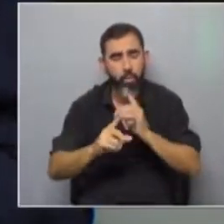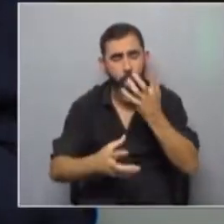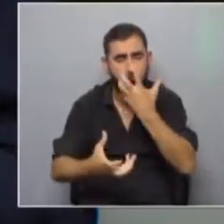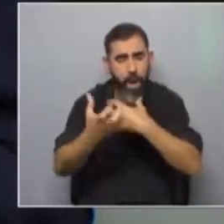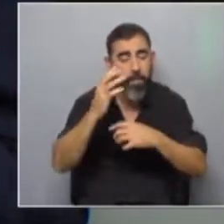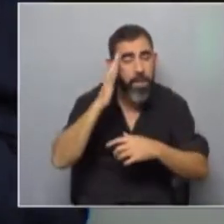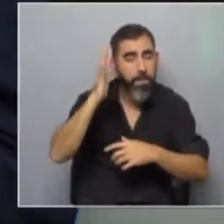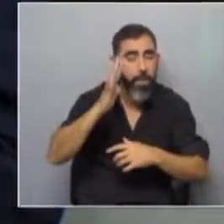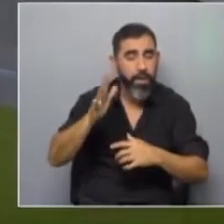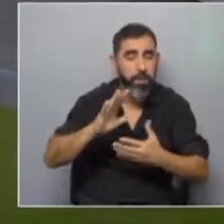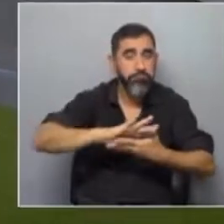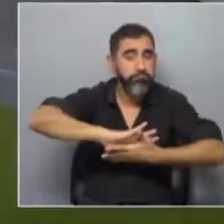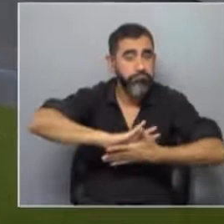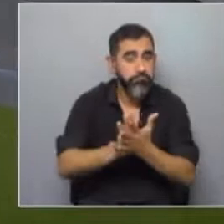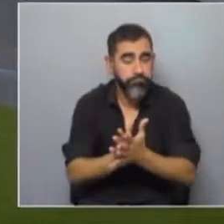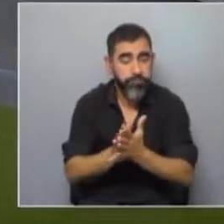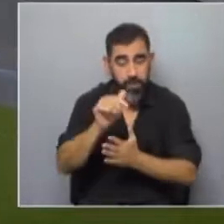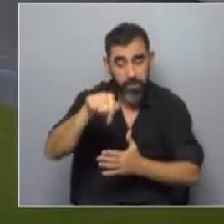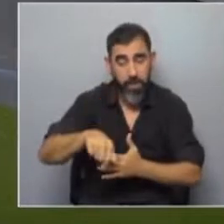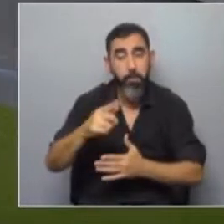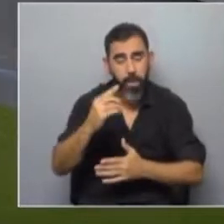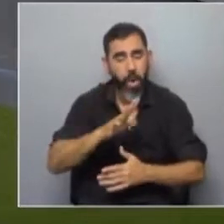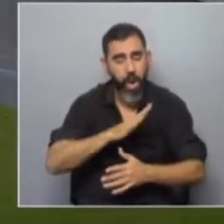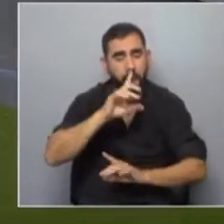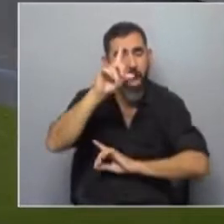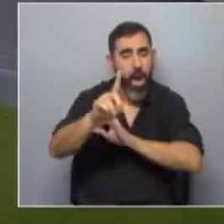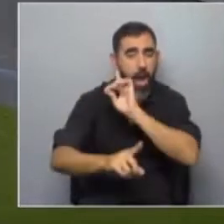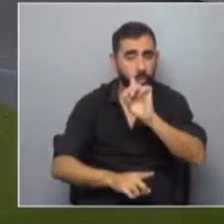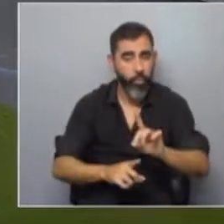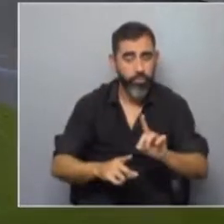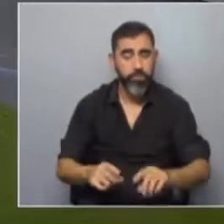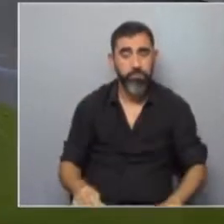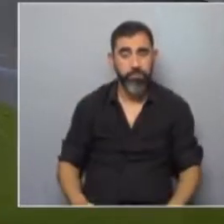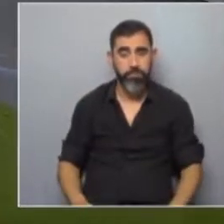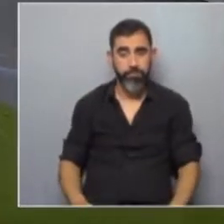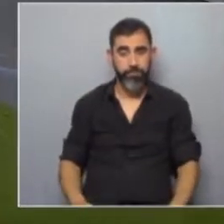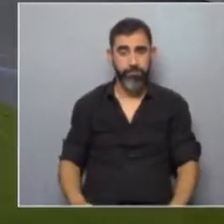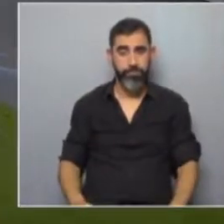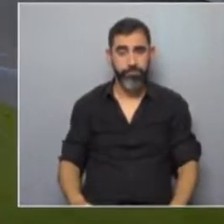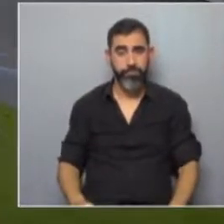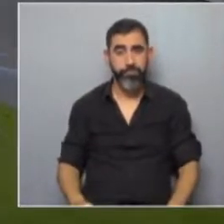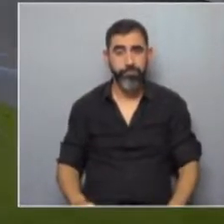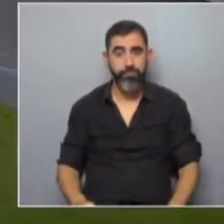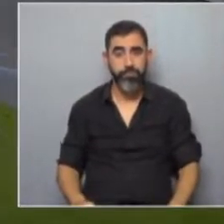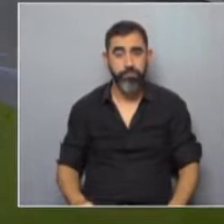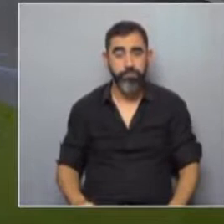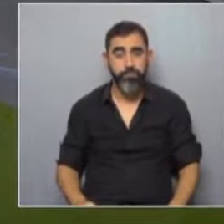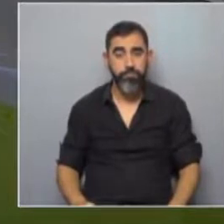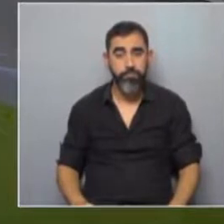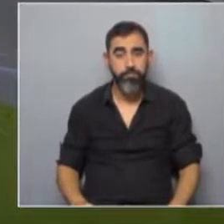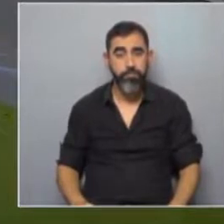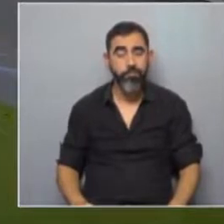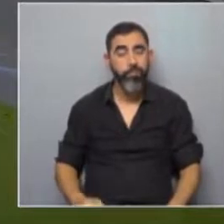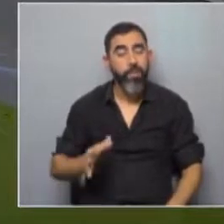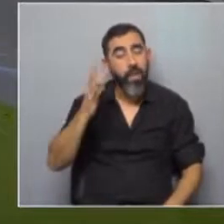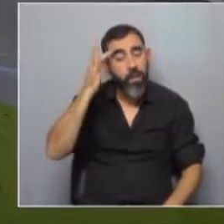preocupado por eso. Me vino a la mente una canción, no importa. ¿Cuál fue de los animales que llegaron a ver, o